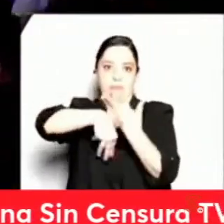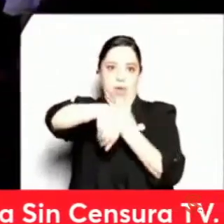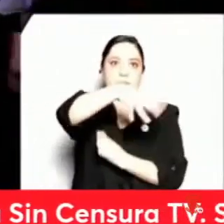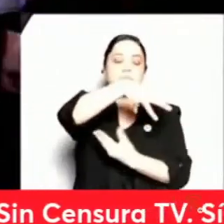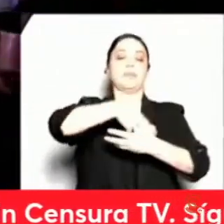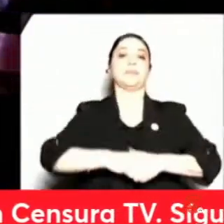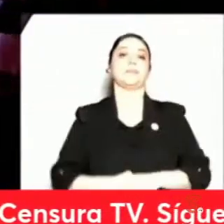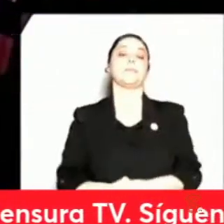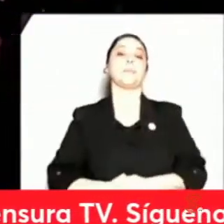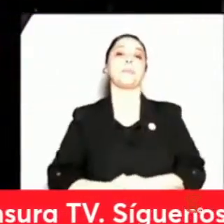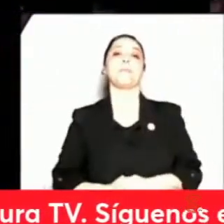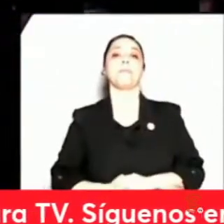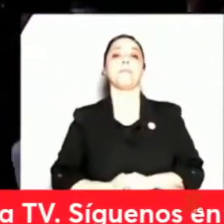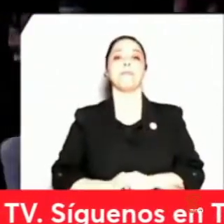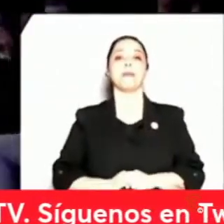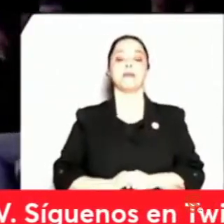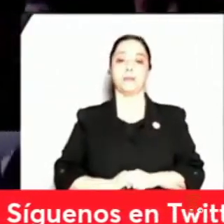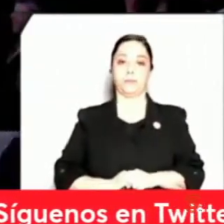Bueno,